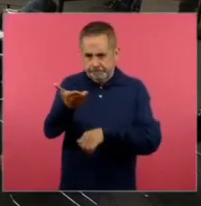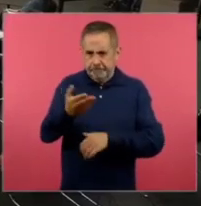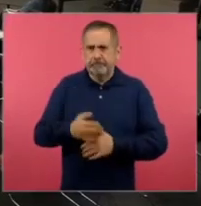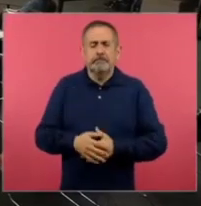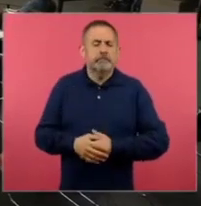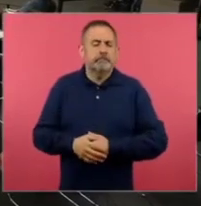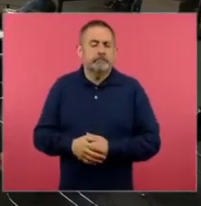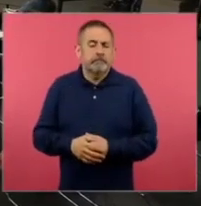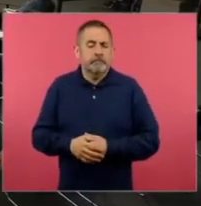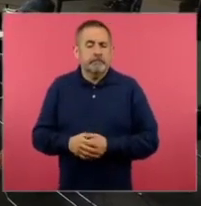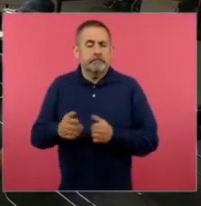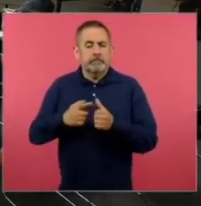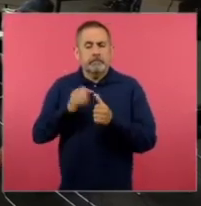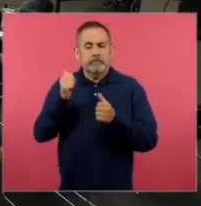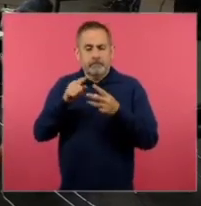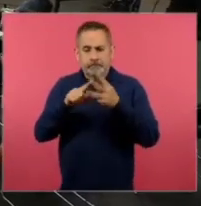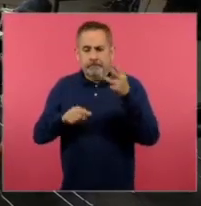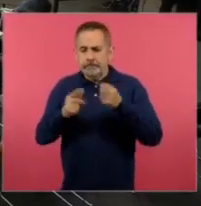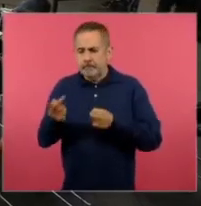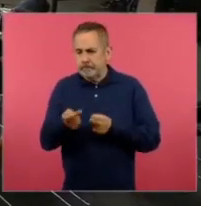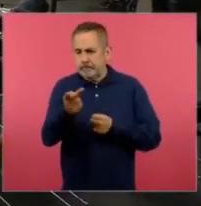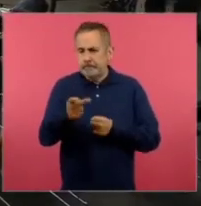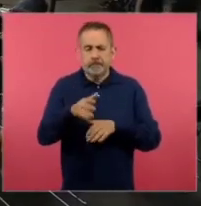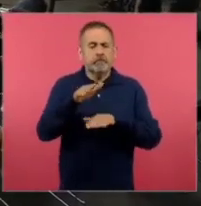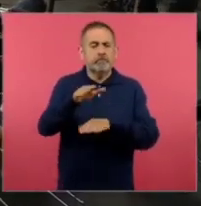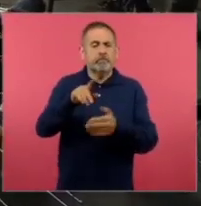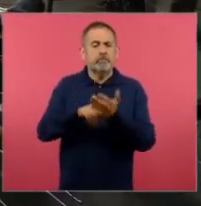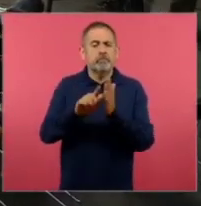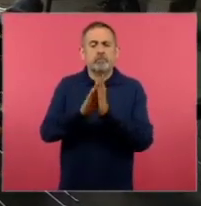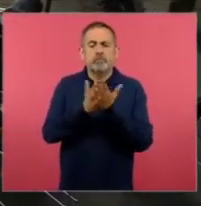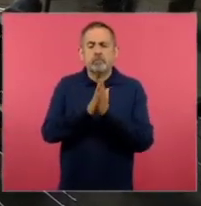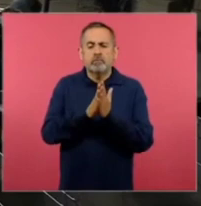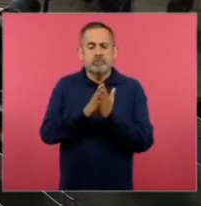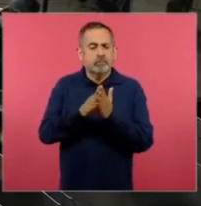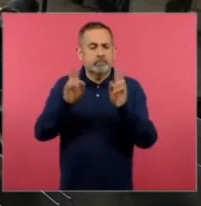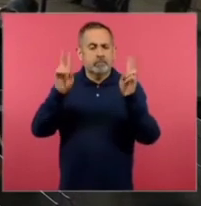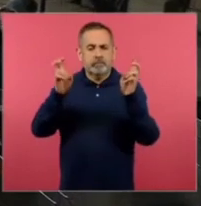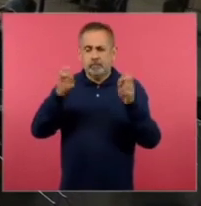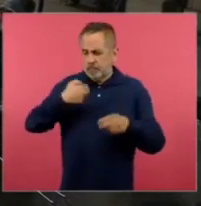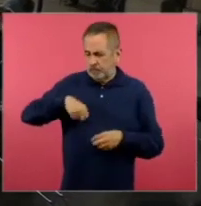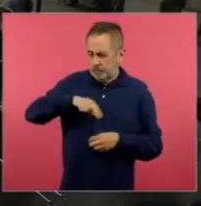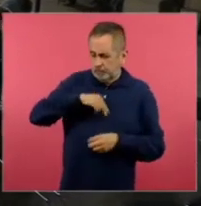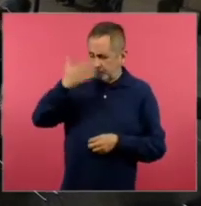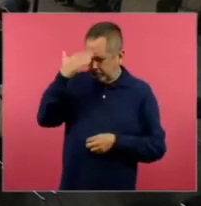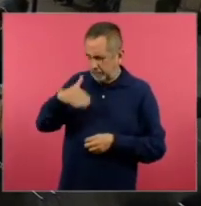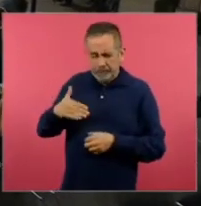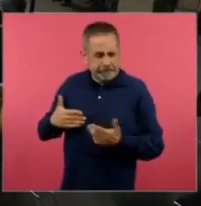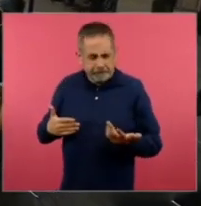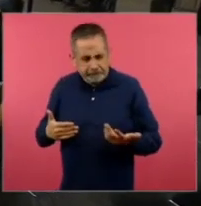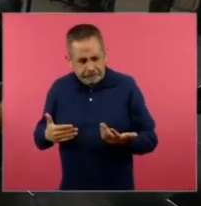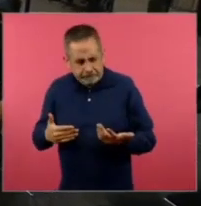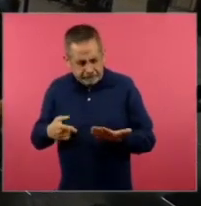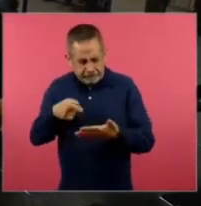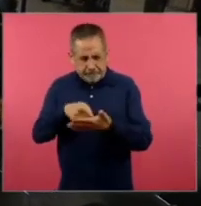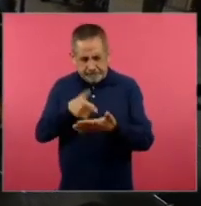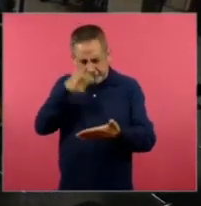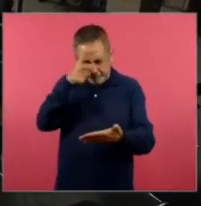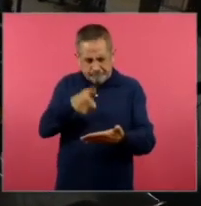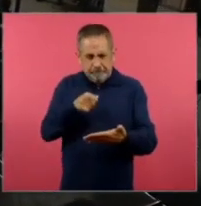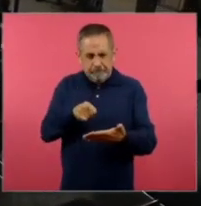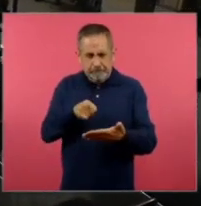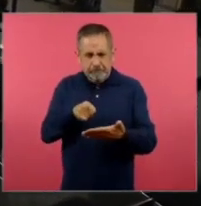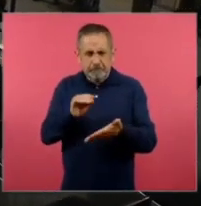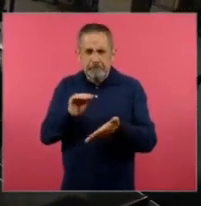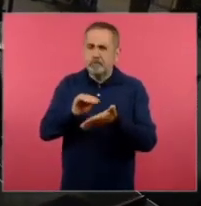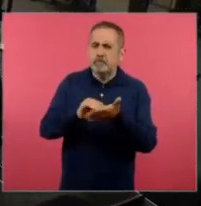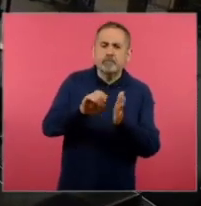Primero, algunas preguntas respecto a un libro de texto, Nuestros Saberes, porque bueno, ahí encontramos que